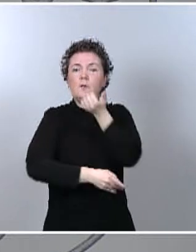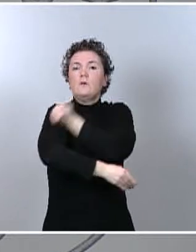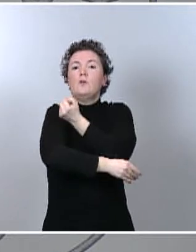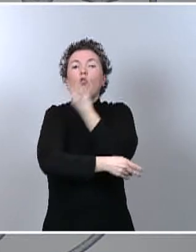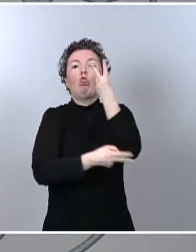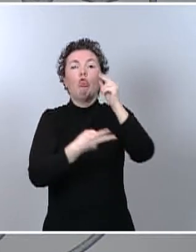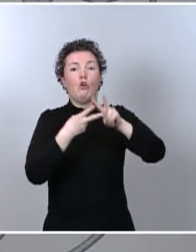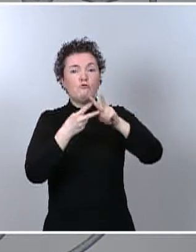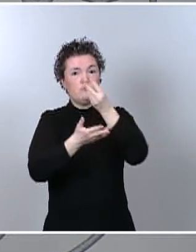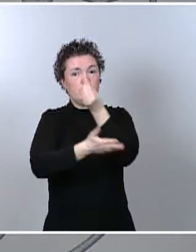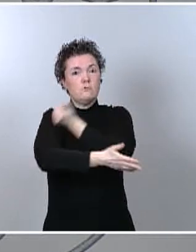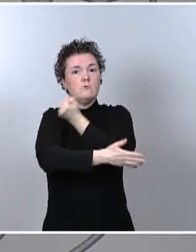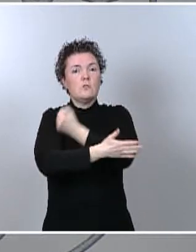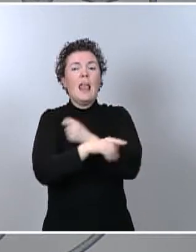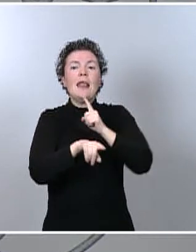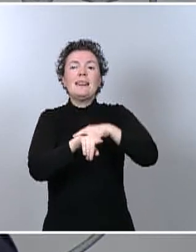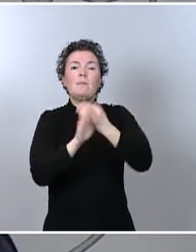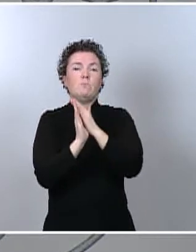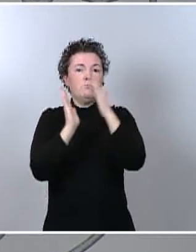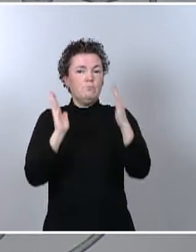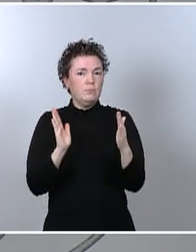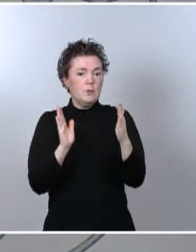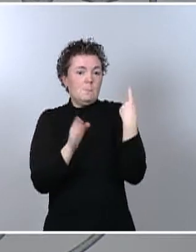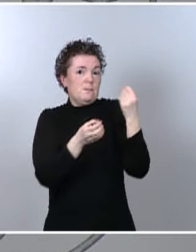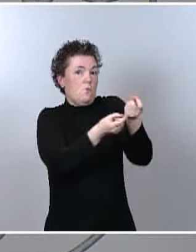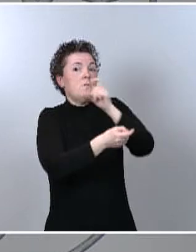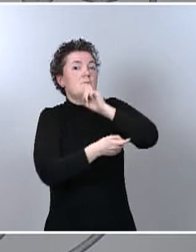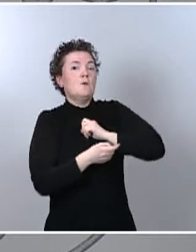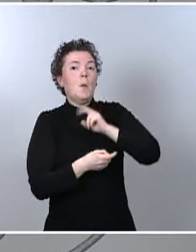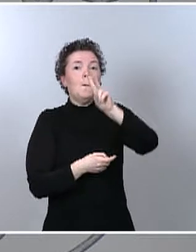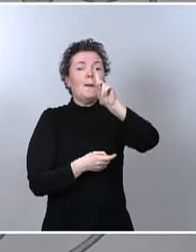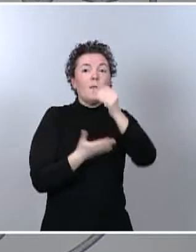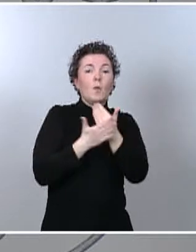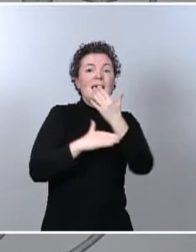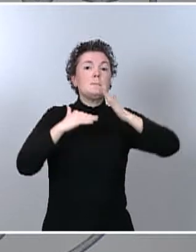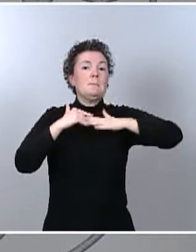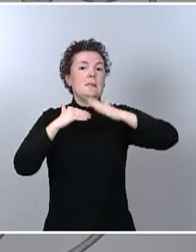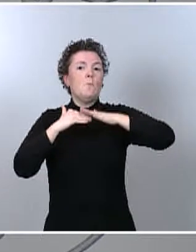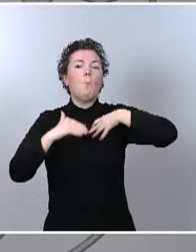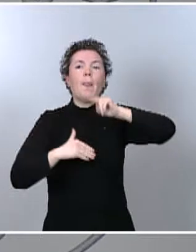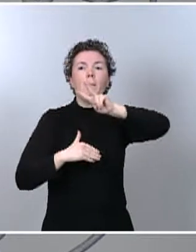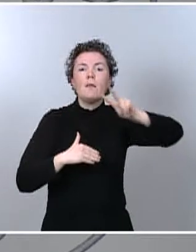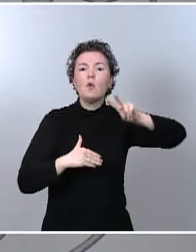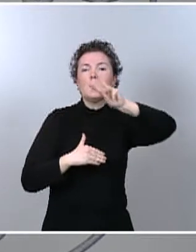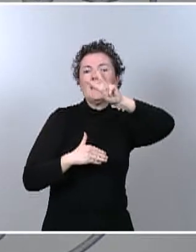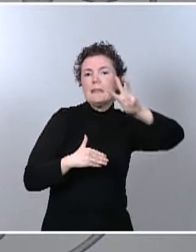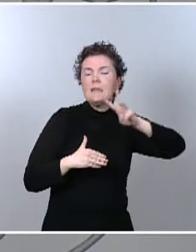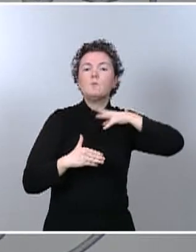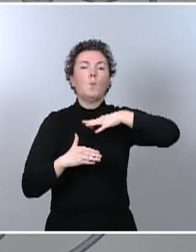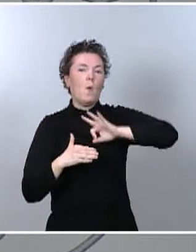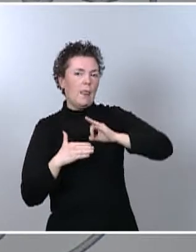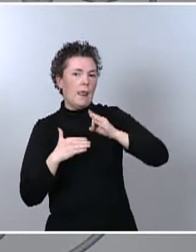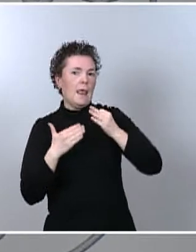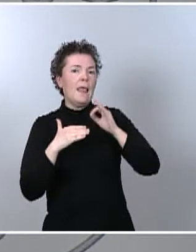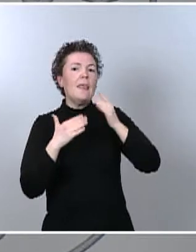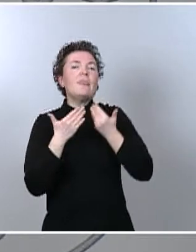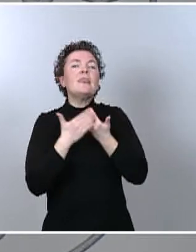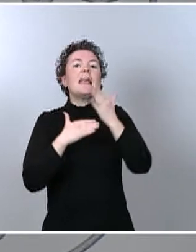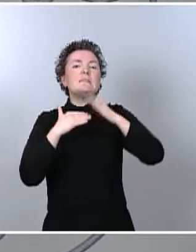inmunización 7 días después de haber recibido la segunda dosis. Por tanto, nosotros hemos recomendado y vamos a seguir recomendando, en base a la información